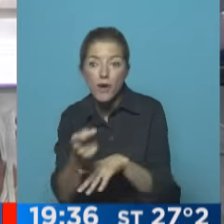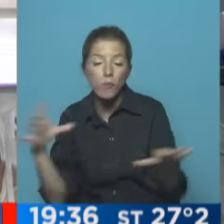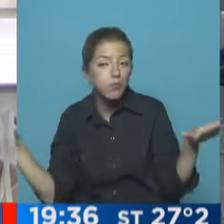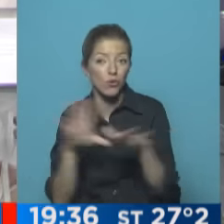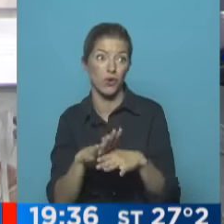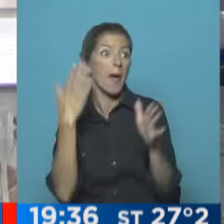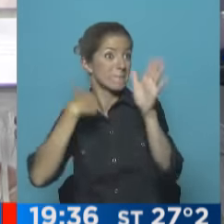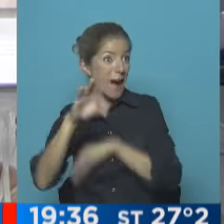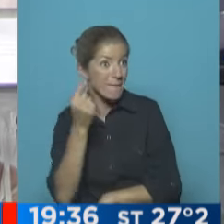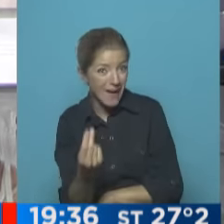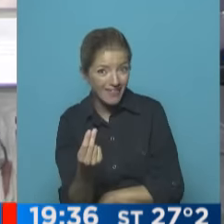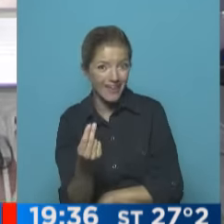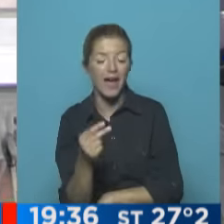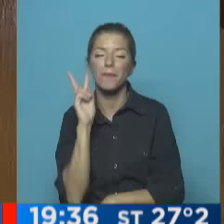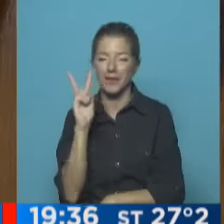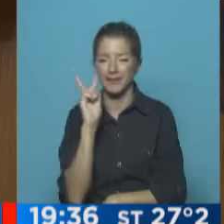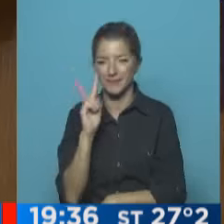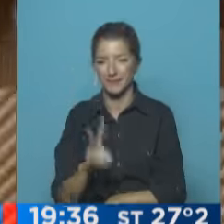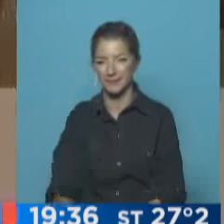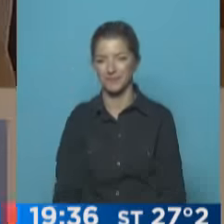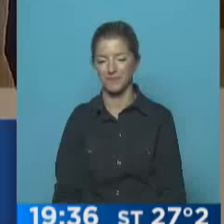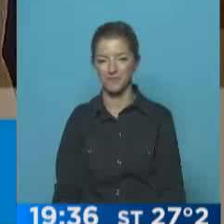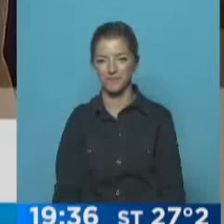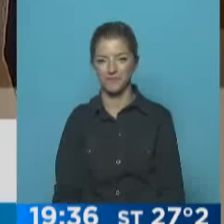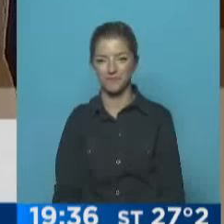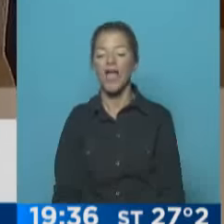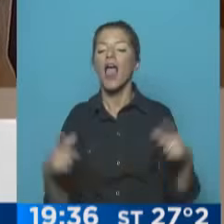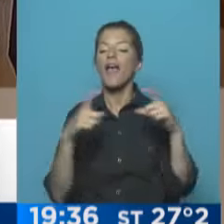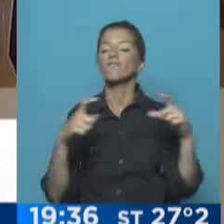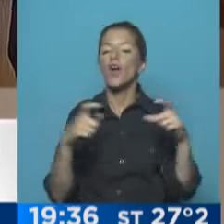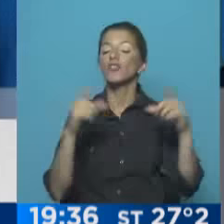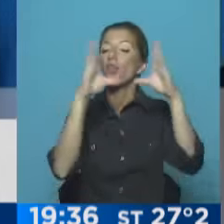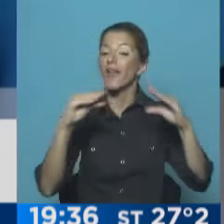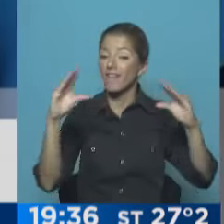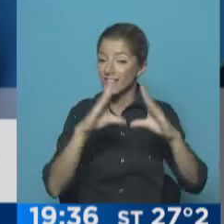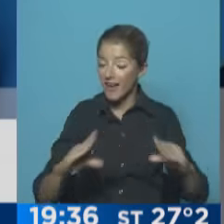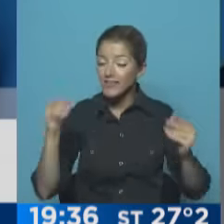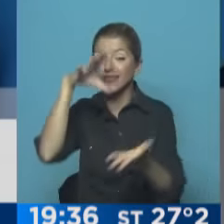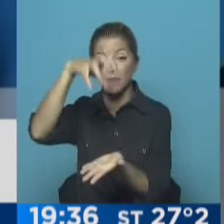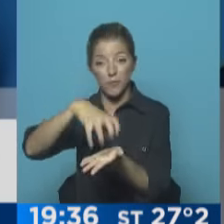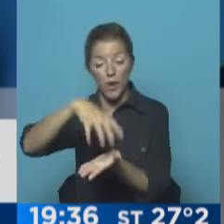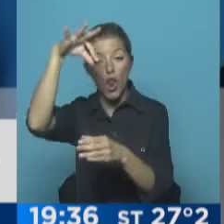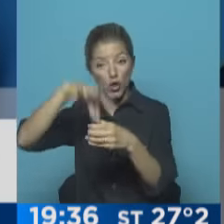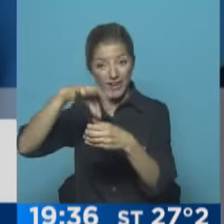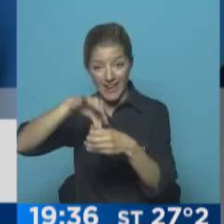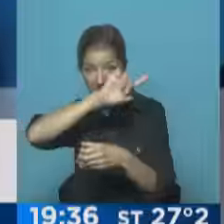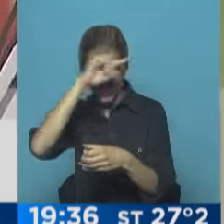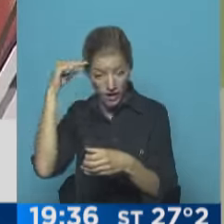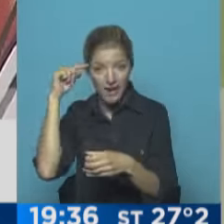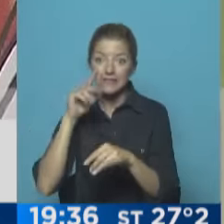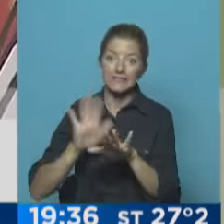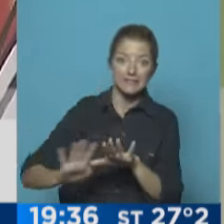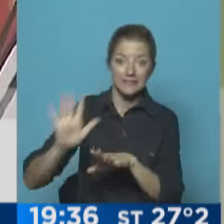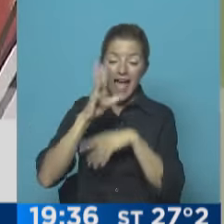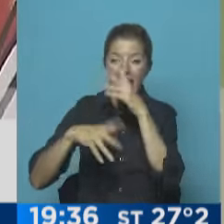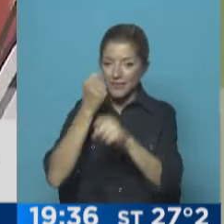plata todavía. Un visionario. A ver. El gordo navideño que se sorteó en las instalaciones de Lotería Nacional mantuvo el suspenso